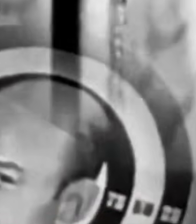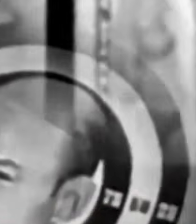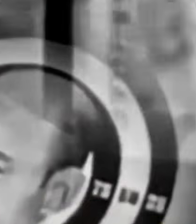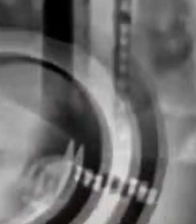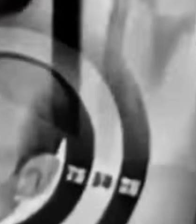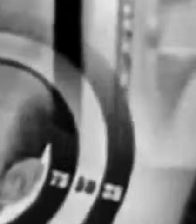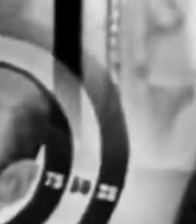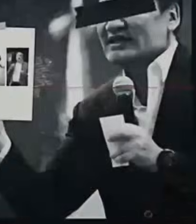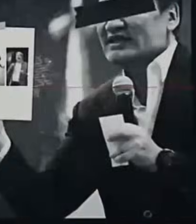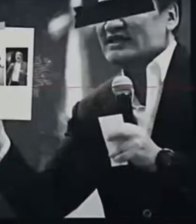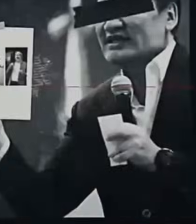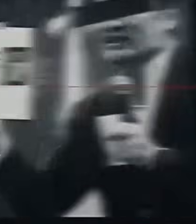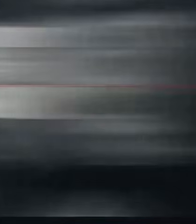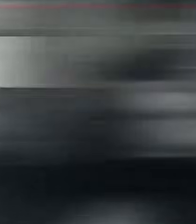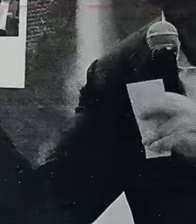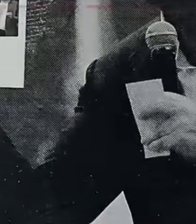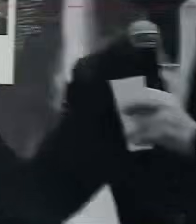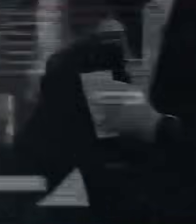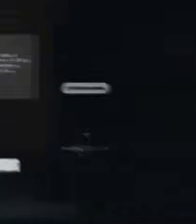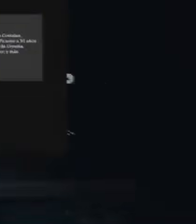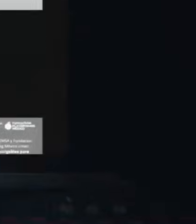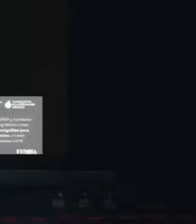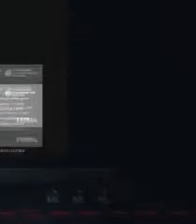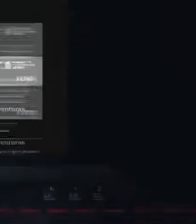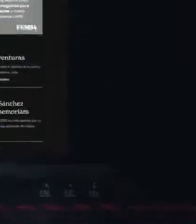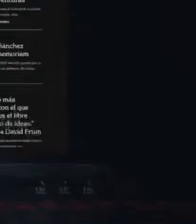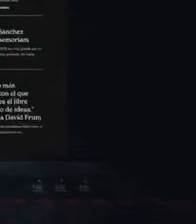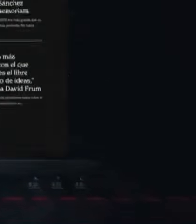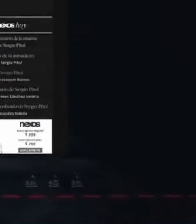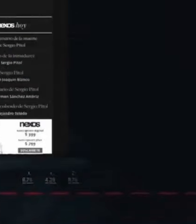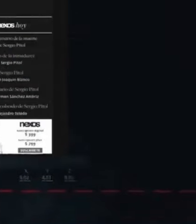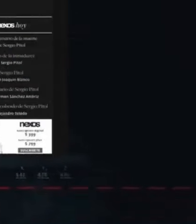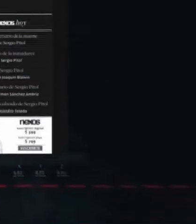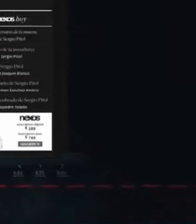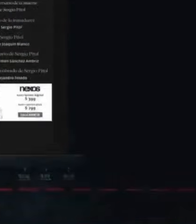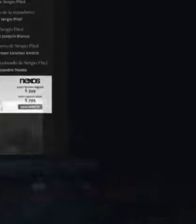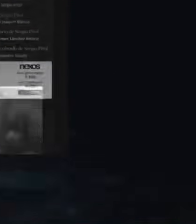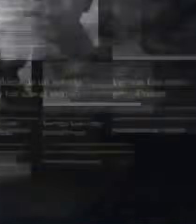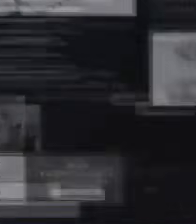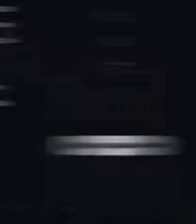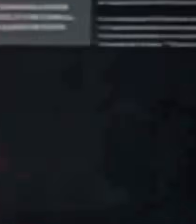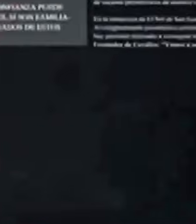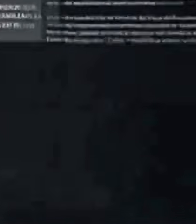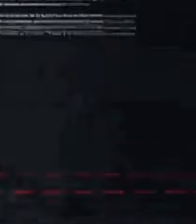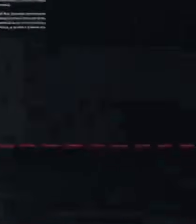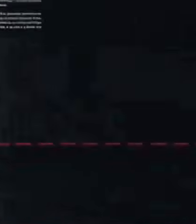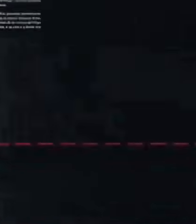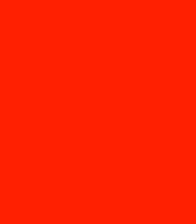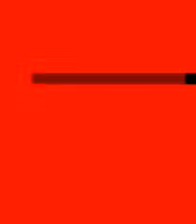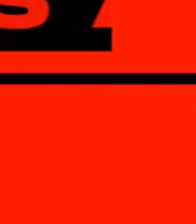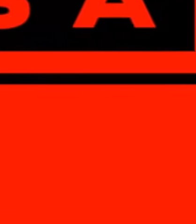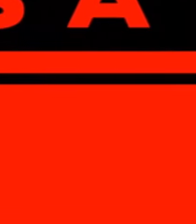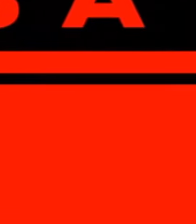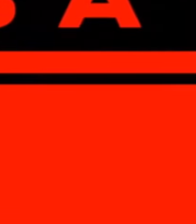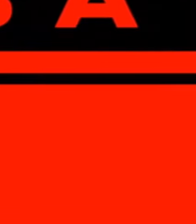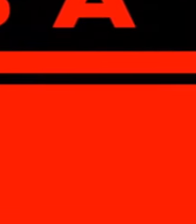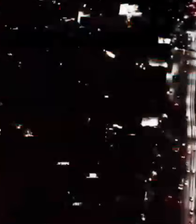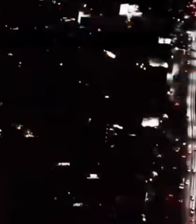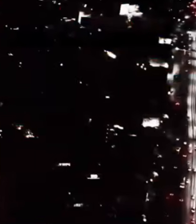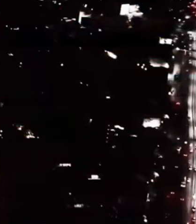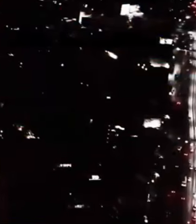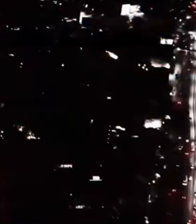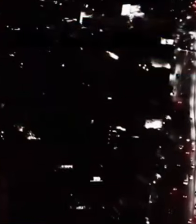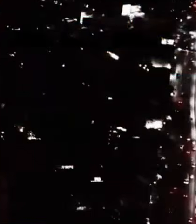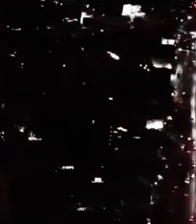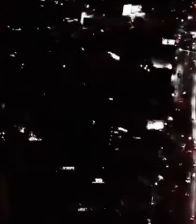posiciones, dejando trascender suposiciones, chimentos o pariendo mentiras sin ningún remordimiento. La libertad de prensa, la libertad